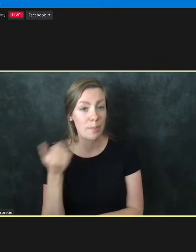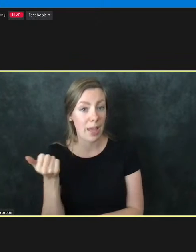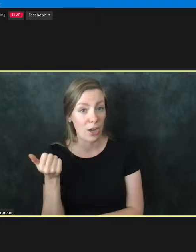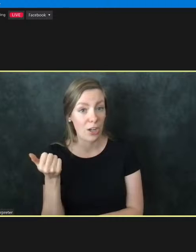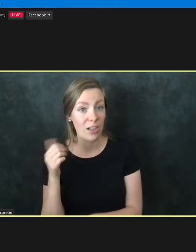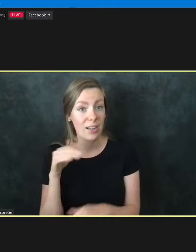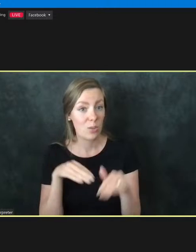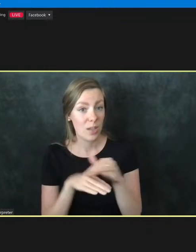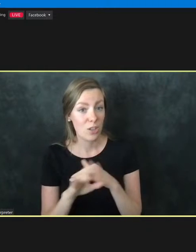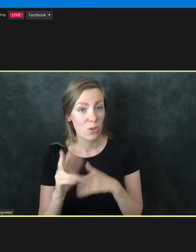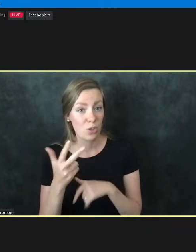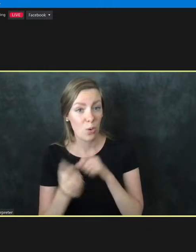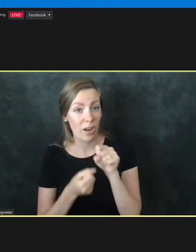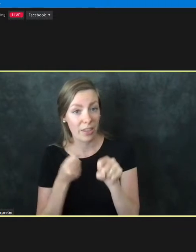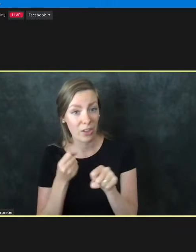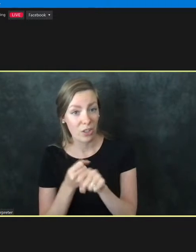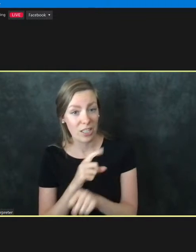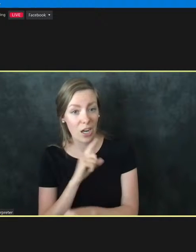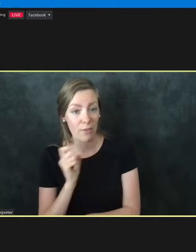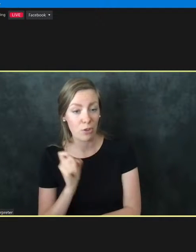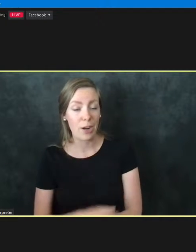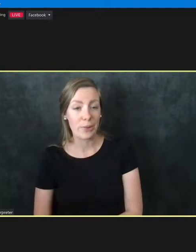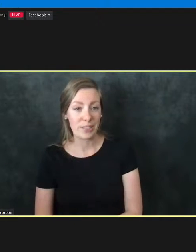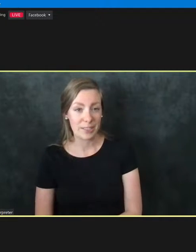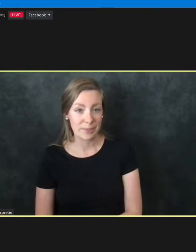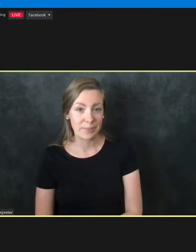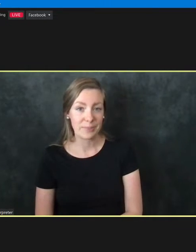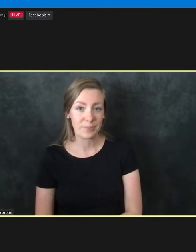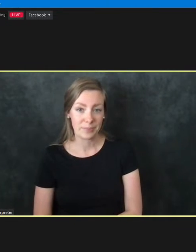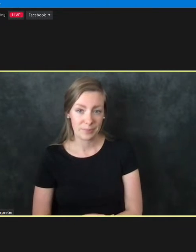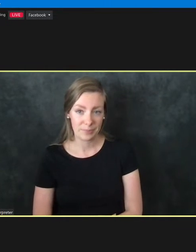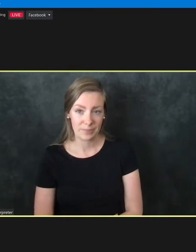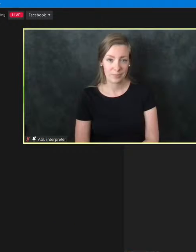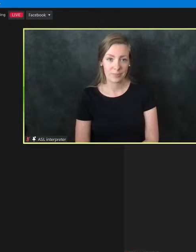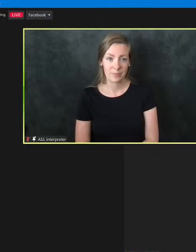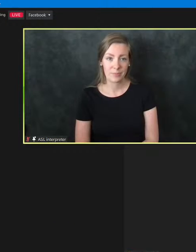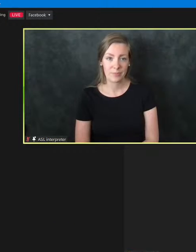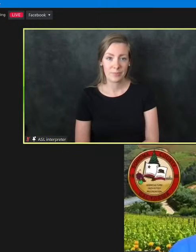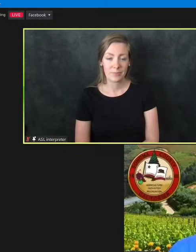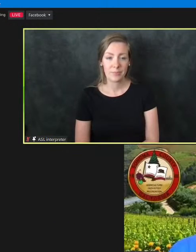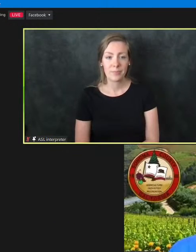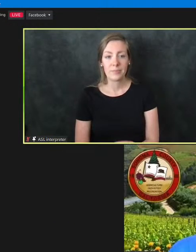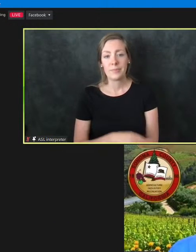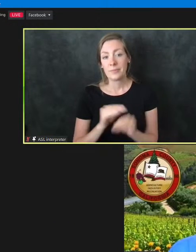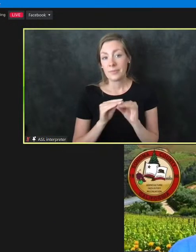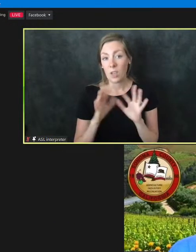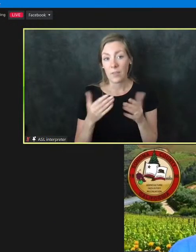así, de estar mejor y tratar de conservar agua y